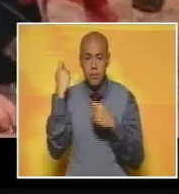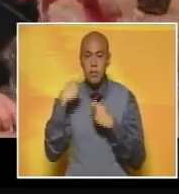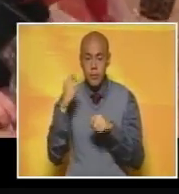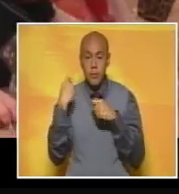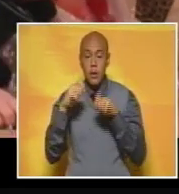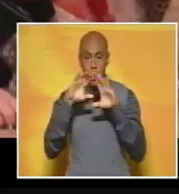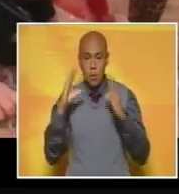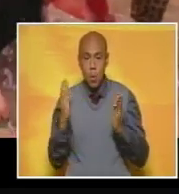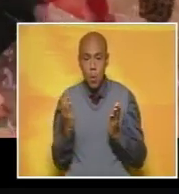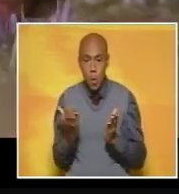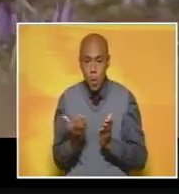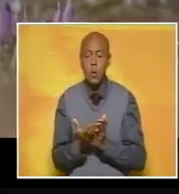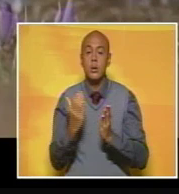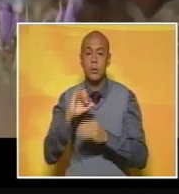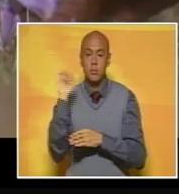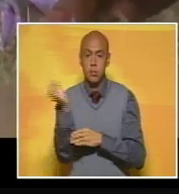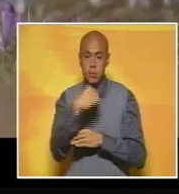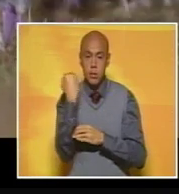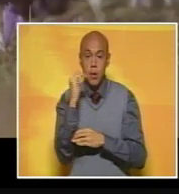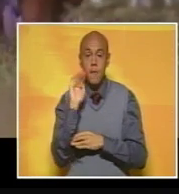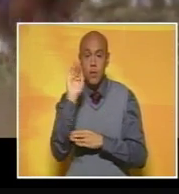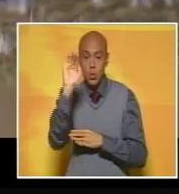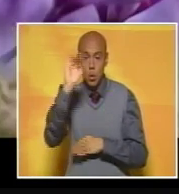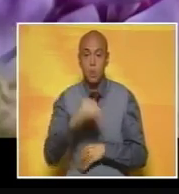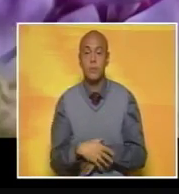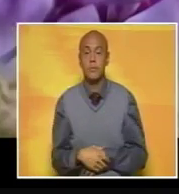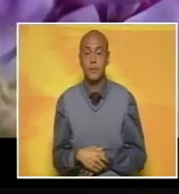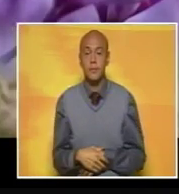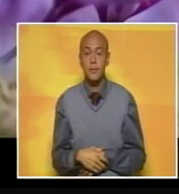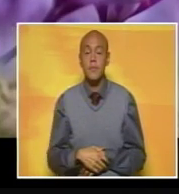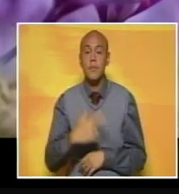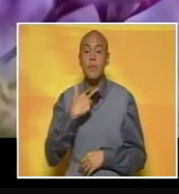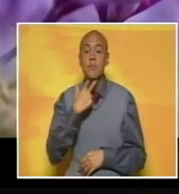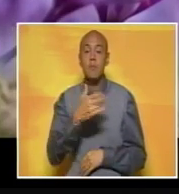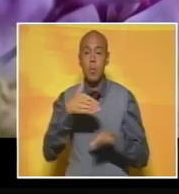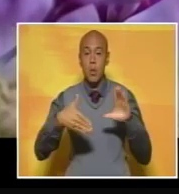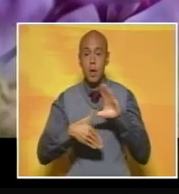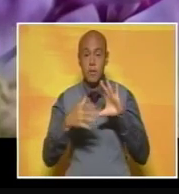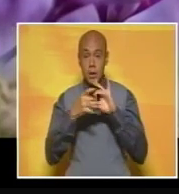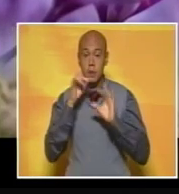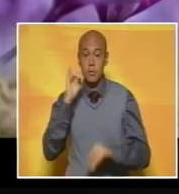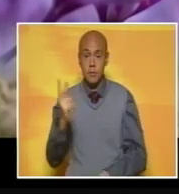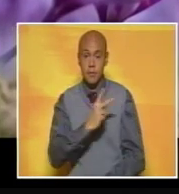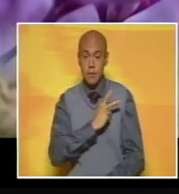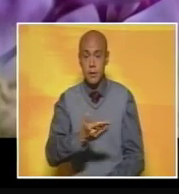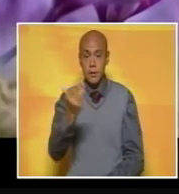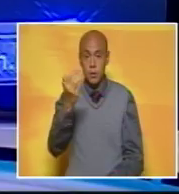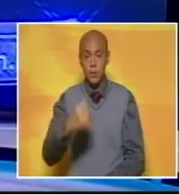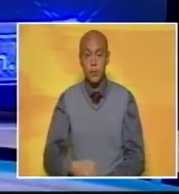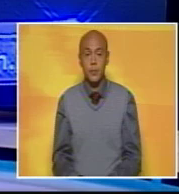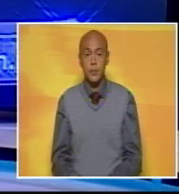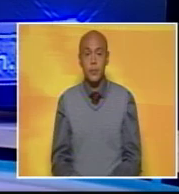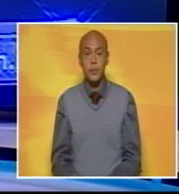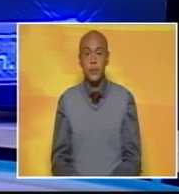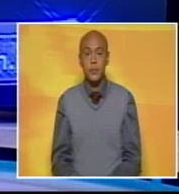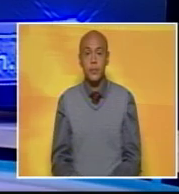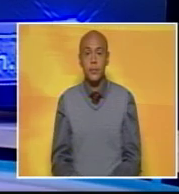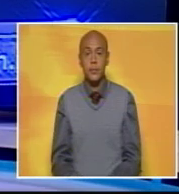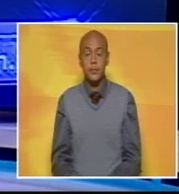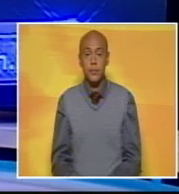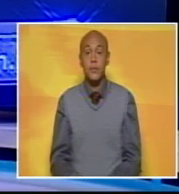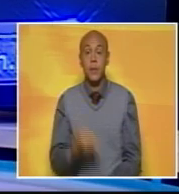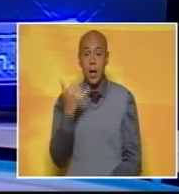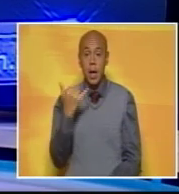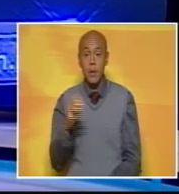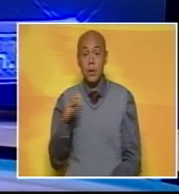dominarán el mercado en el futuro previsible. Miguel Ángel Rivera, Voz de América.